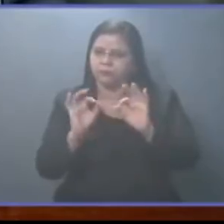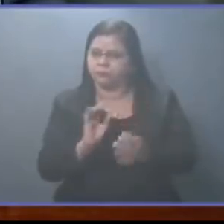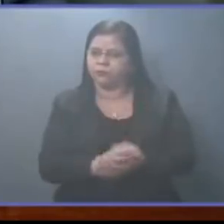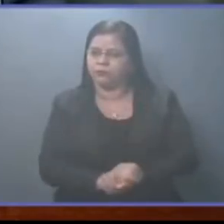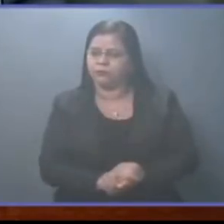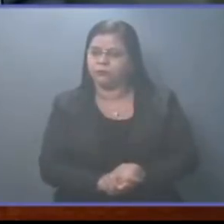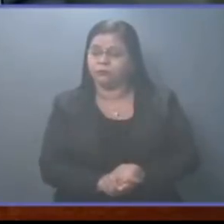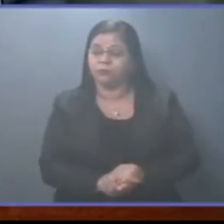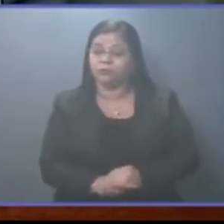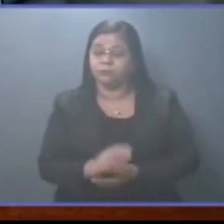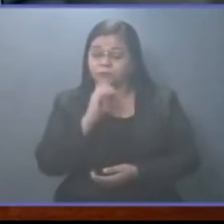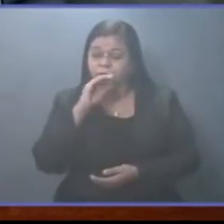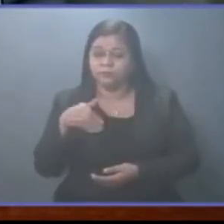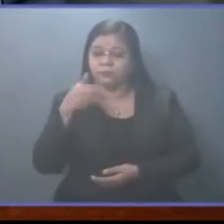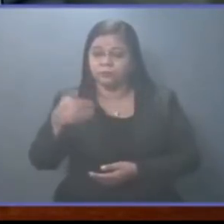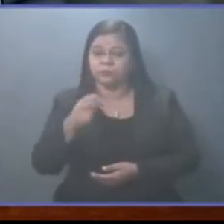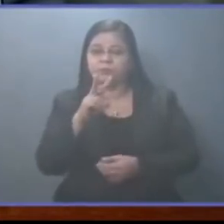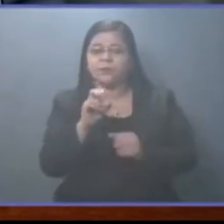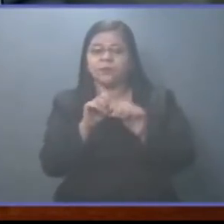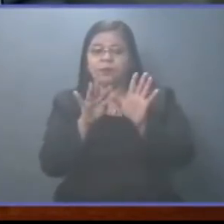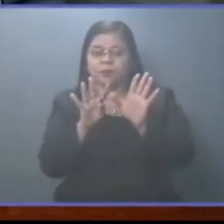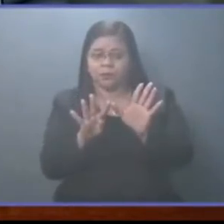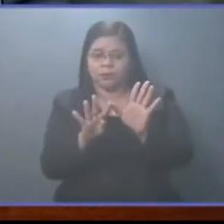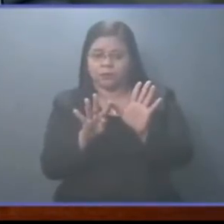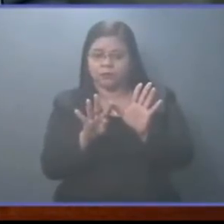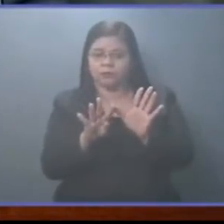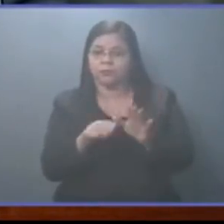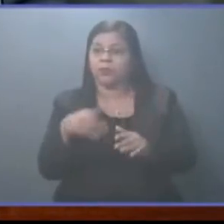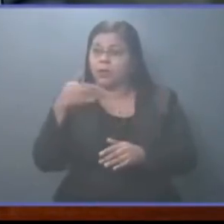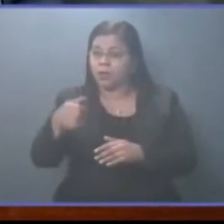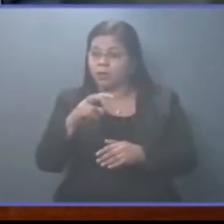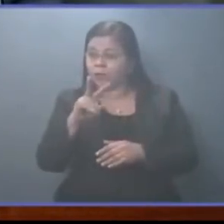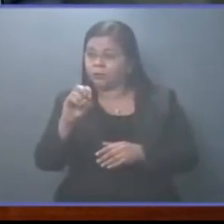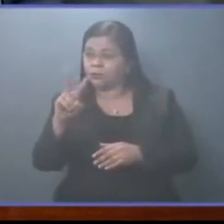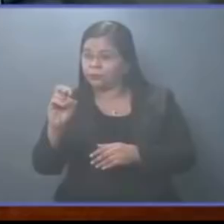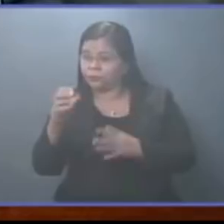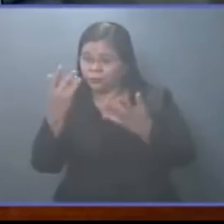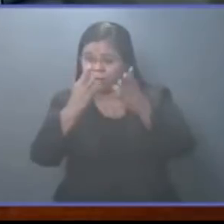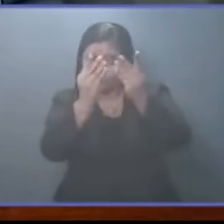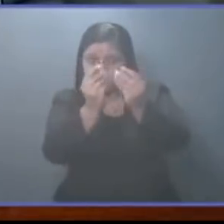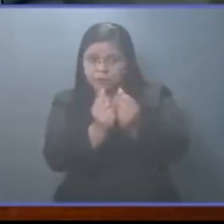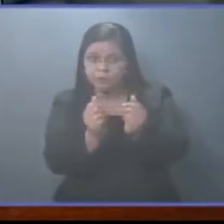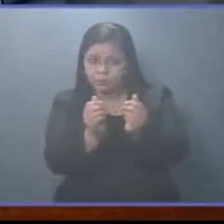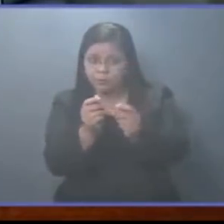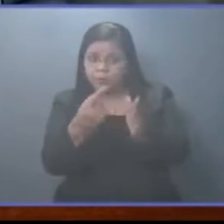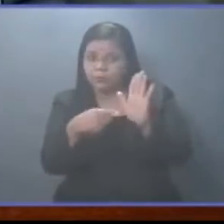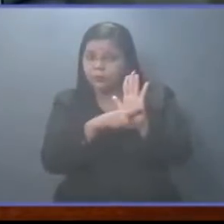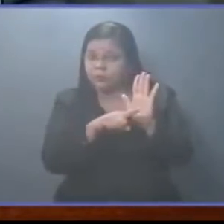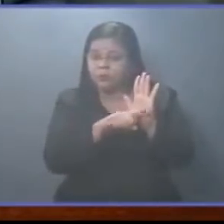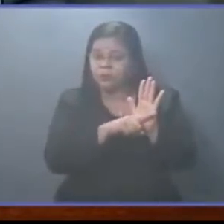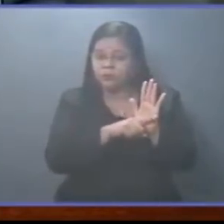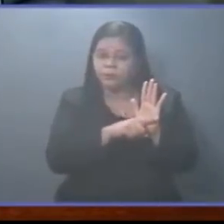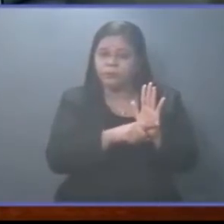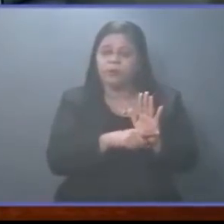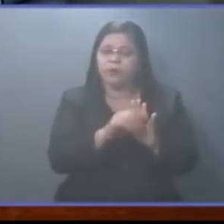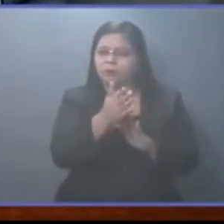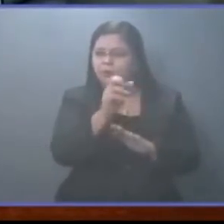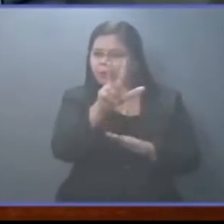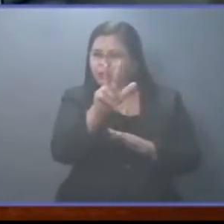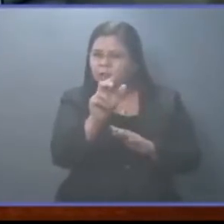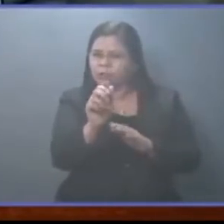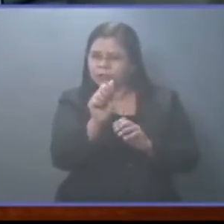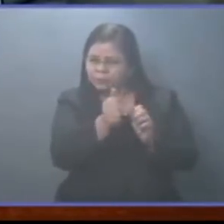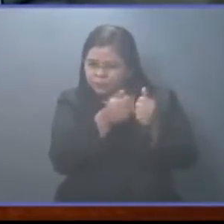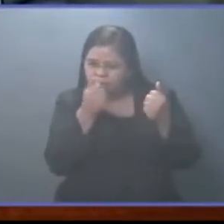y si en el 2019 en el 2020 tomamos un presupuesto negativo o un déficit de casi 3